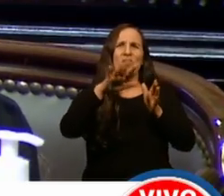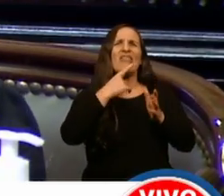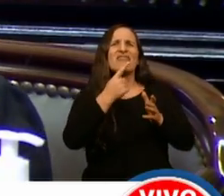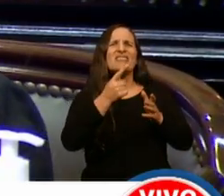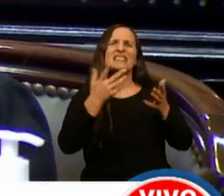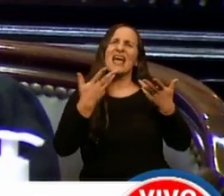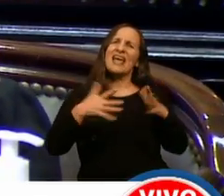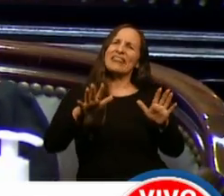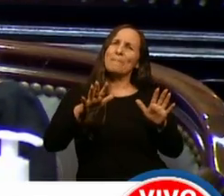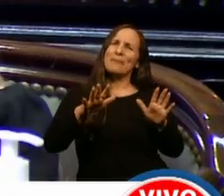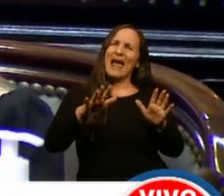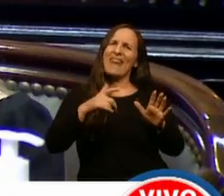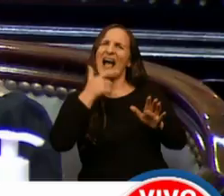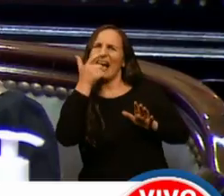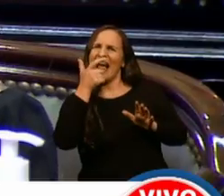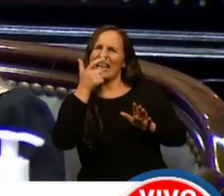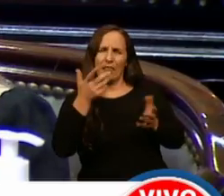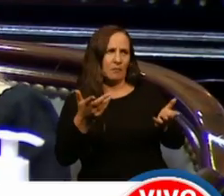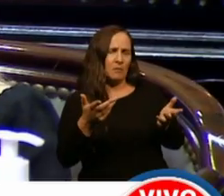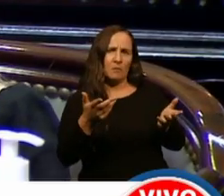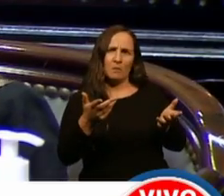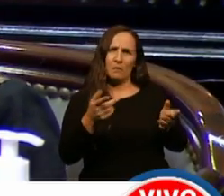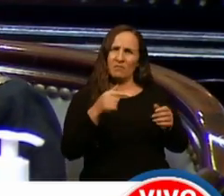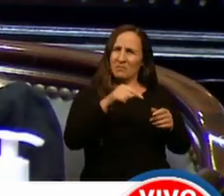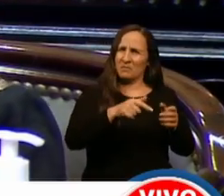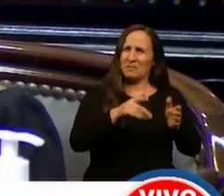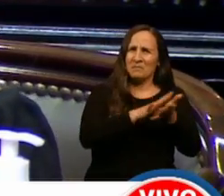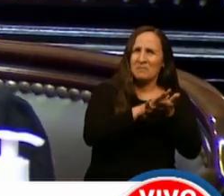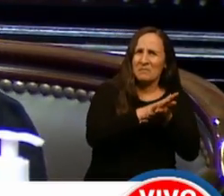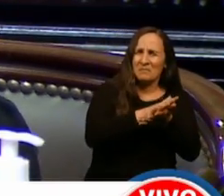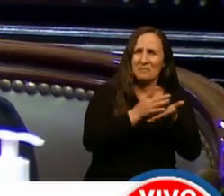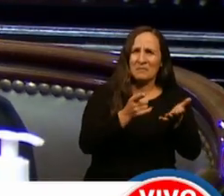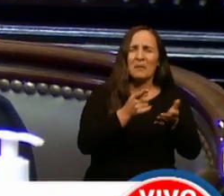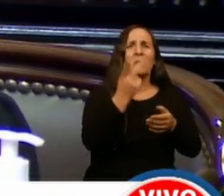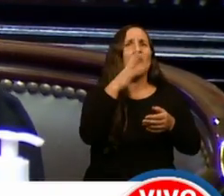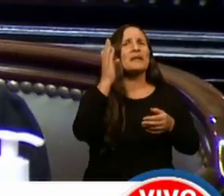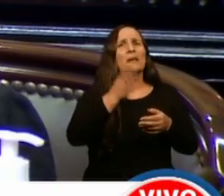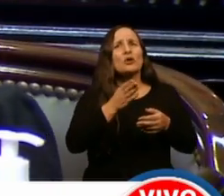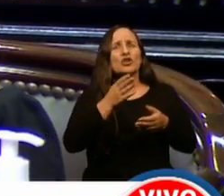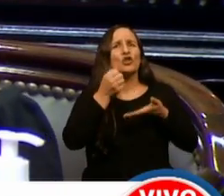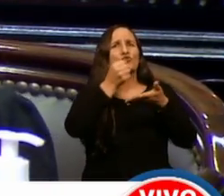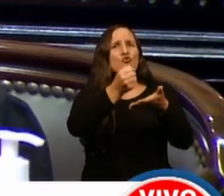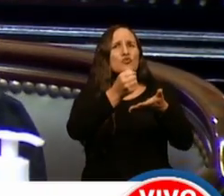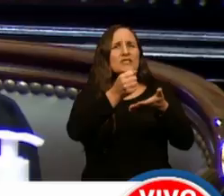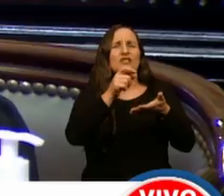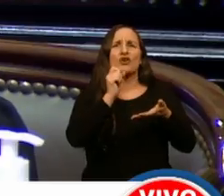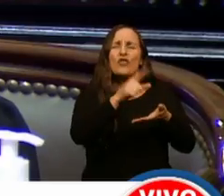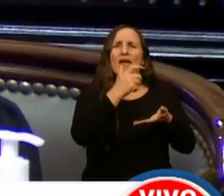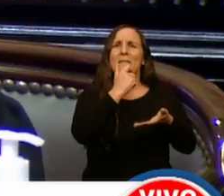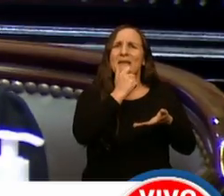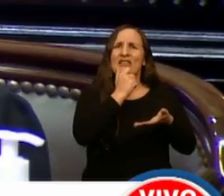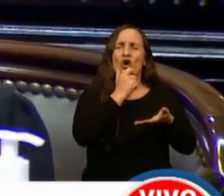o templadas cálidas para esto en esta negociación resignaron un 20% del subsidio que le correspondía a los